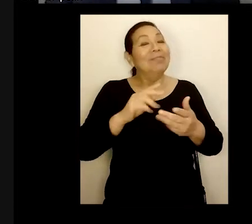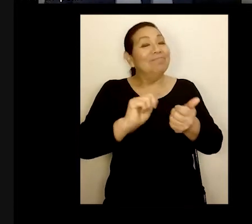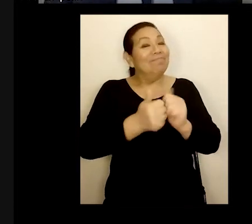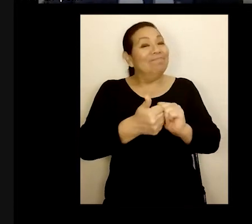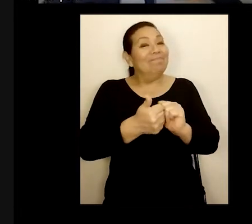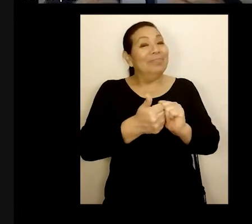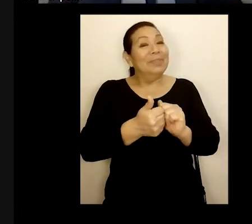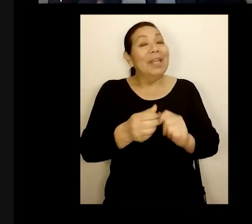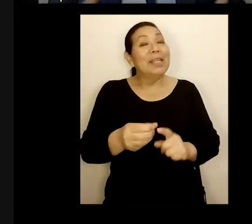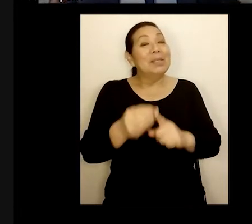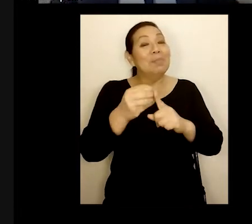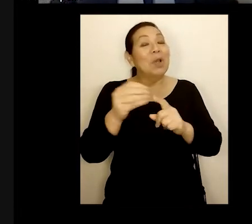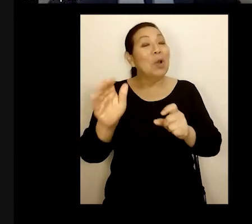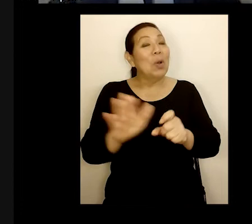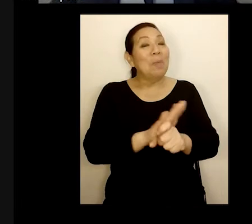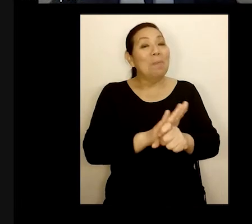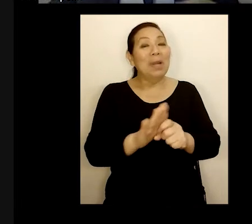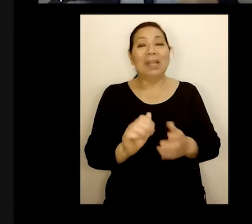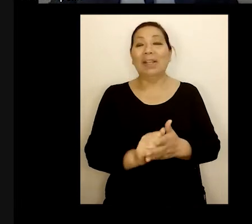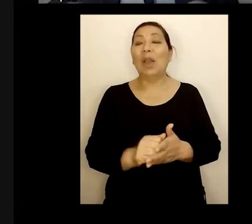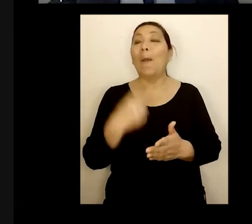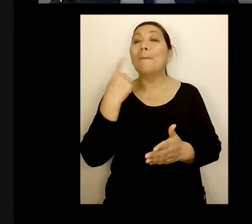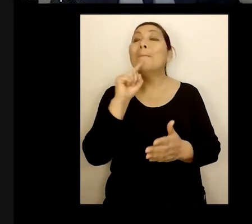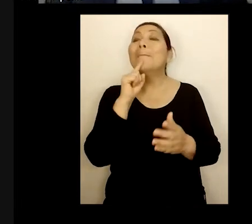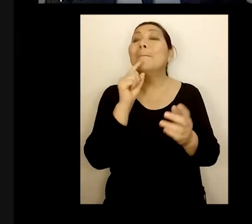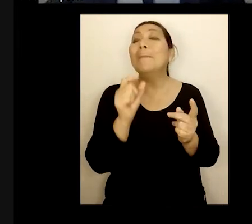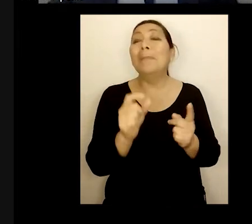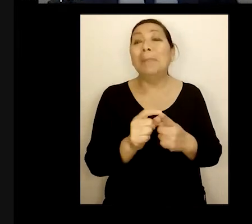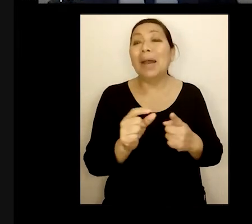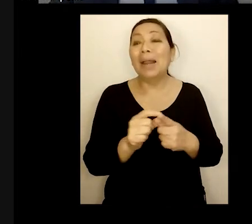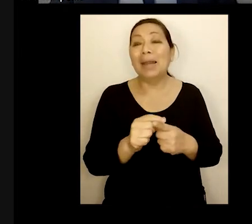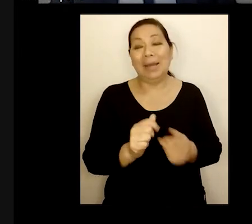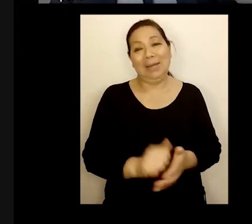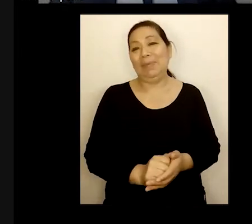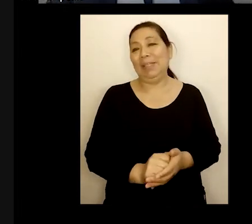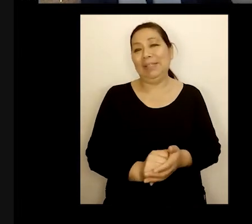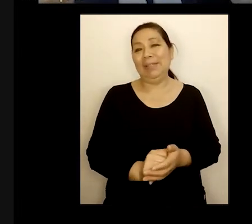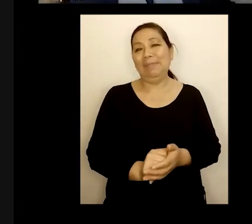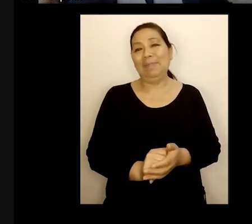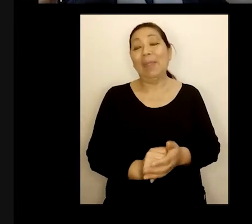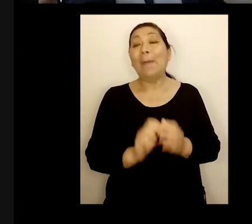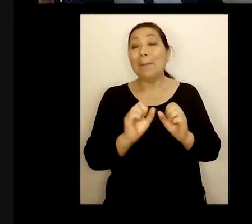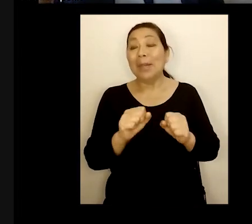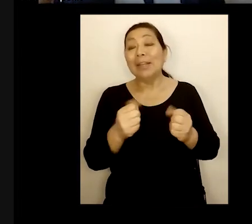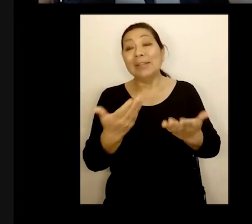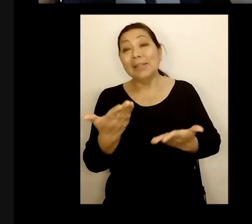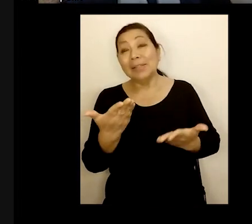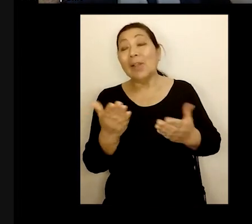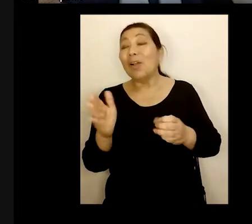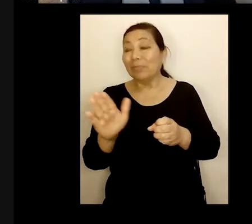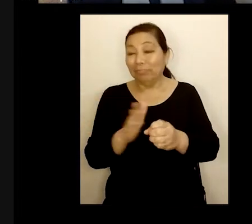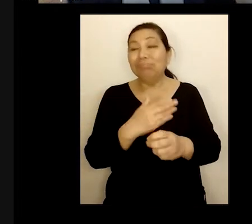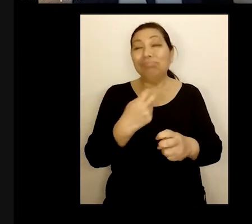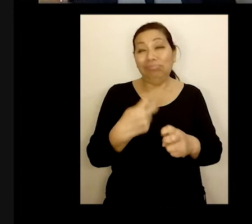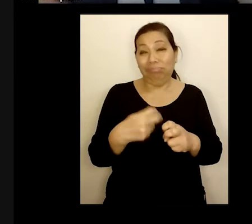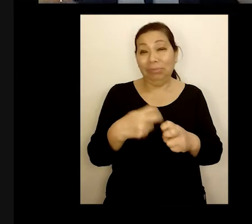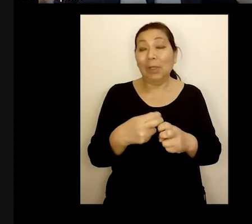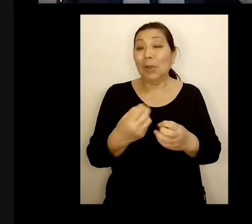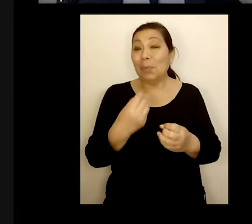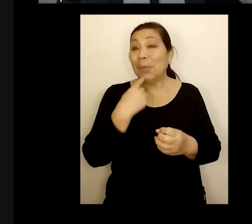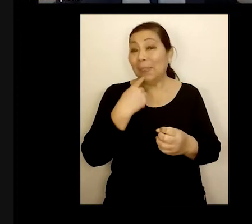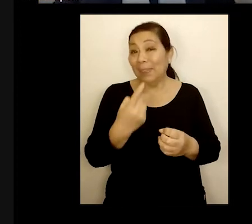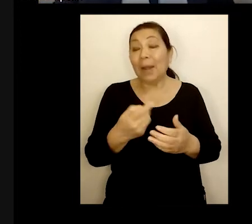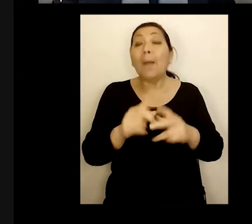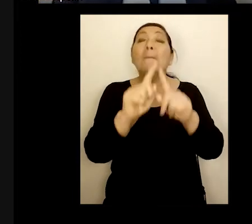revestido de una especial complejidad. Estas son solo palabras de Ares. Si el caso fuera complejo, como señala